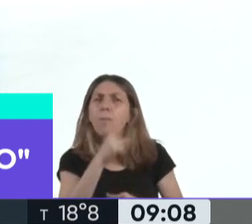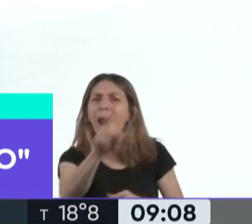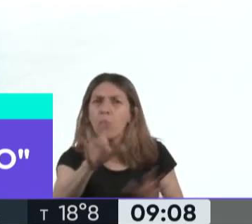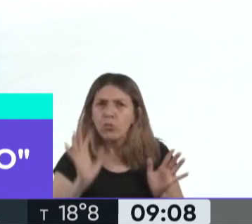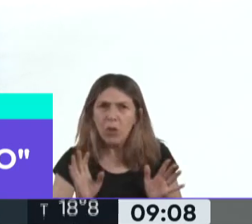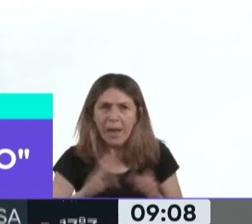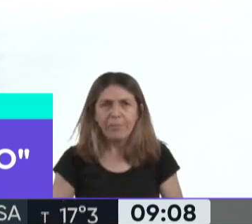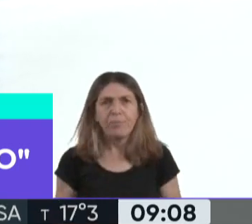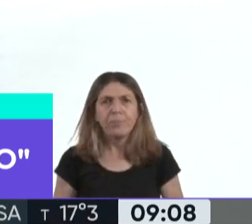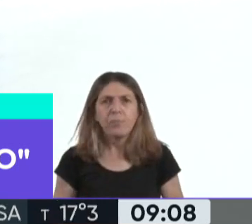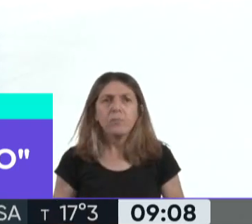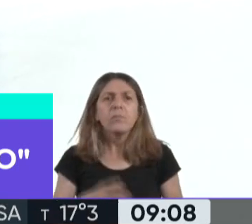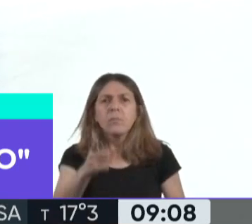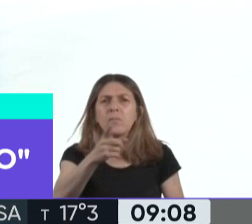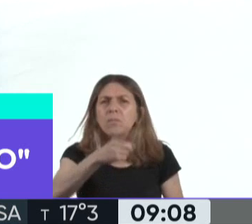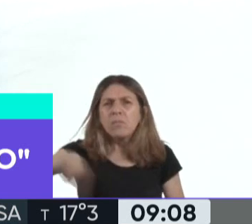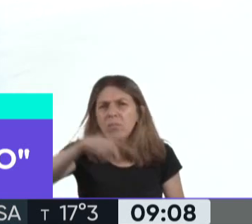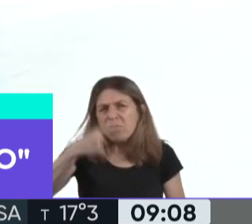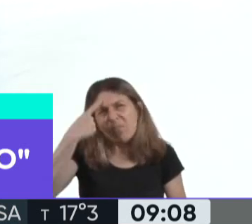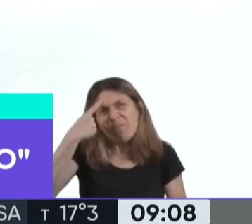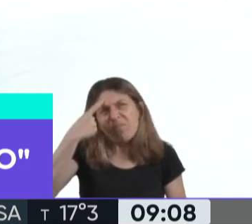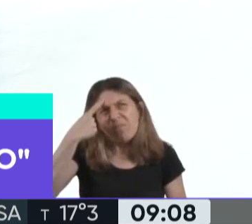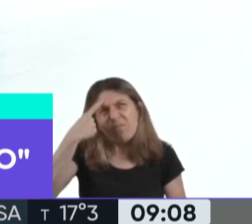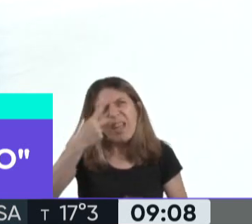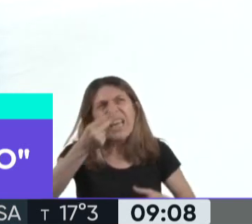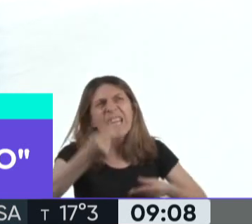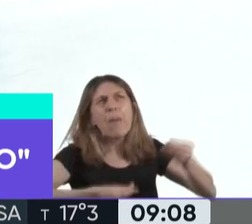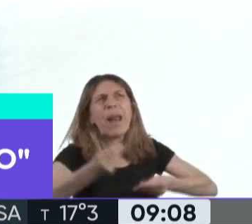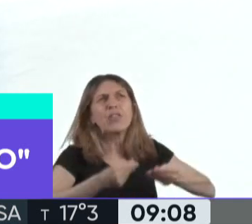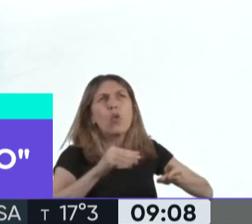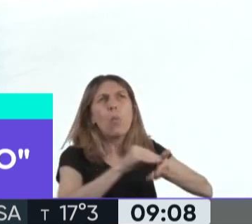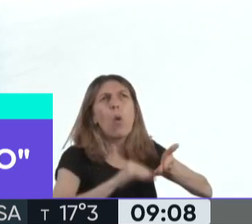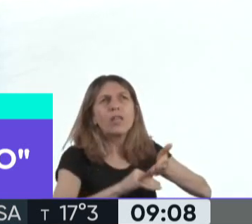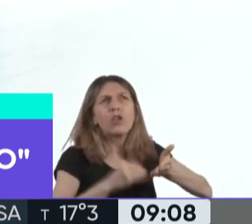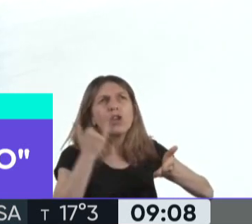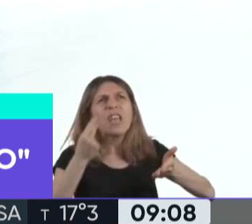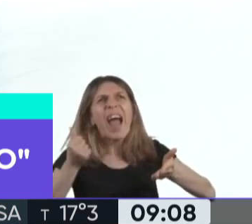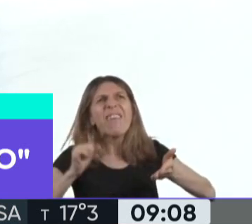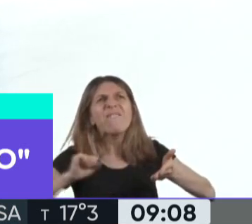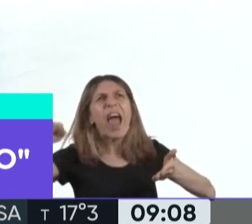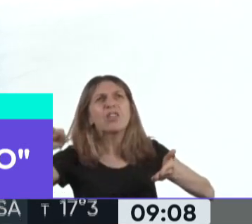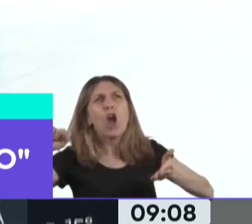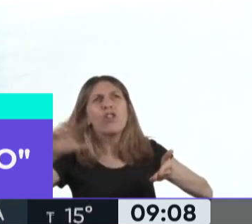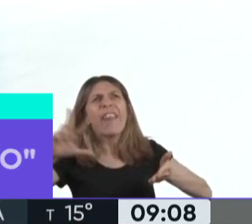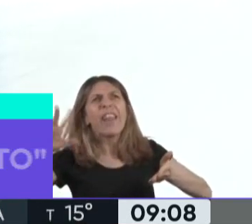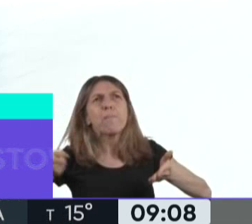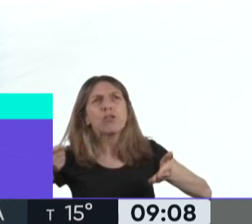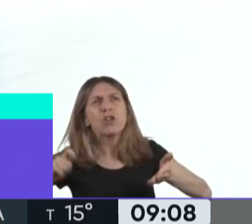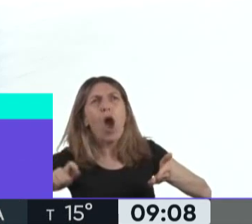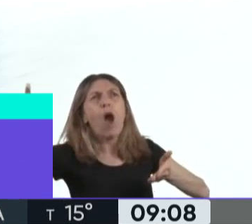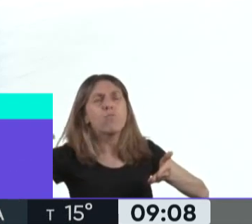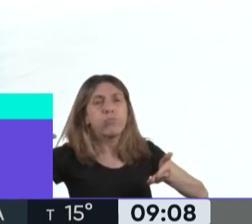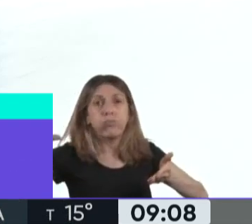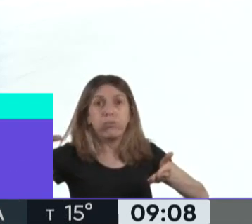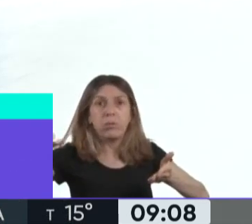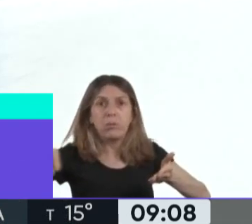preguntarle ¿cuántas certezas puede dar un presupuesto que fija una inflación del 33%, inflación que